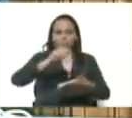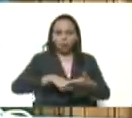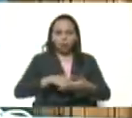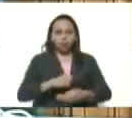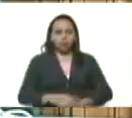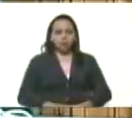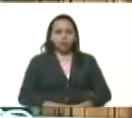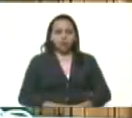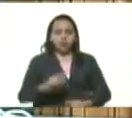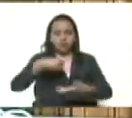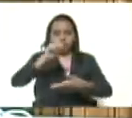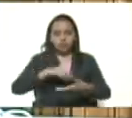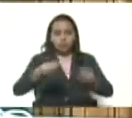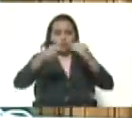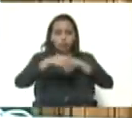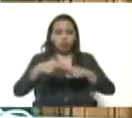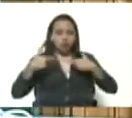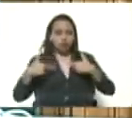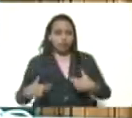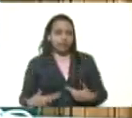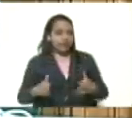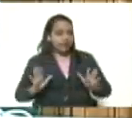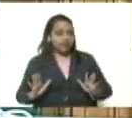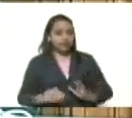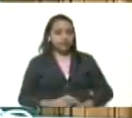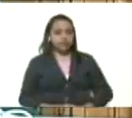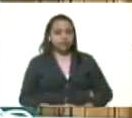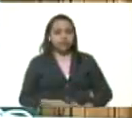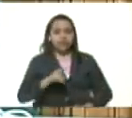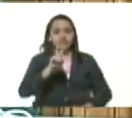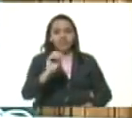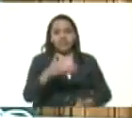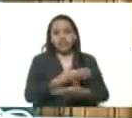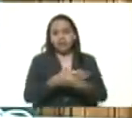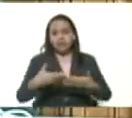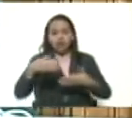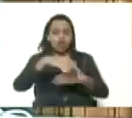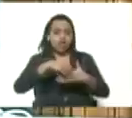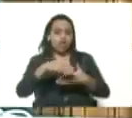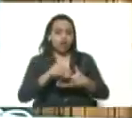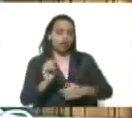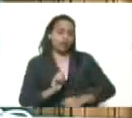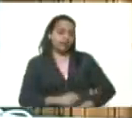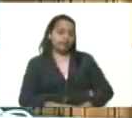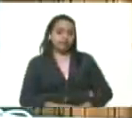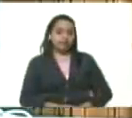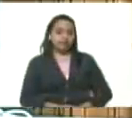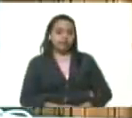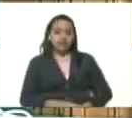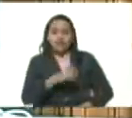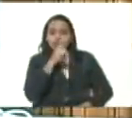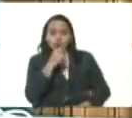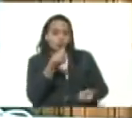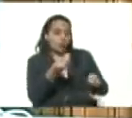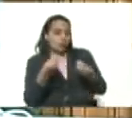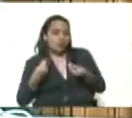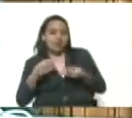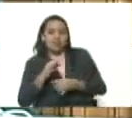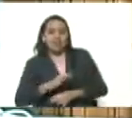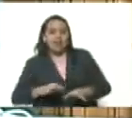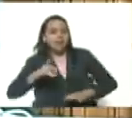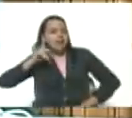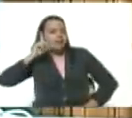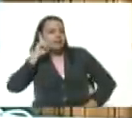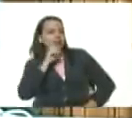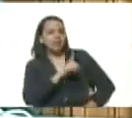Se firmó el acuerdo humanitario. 20 milloncitos de dólares no llegan.